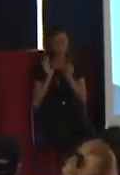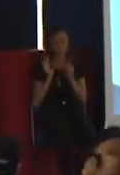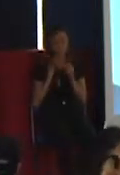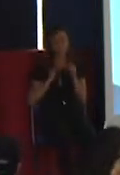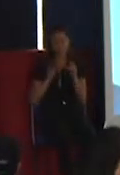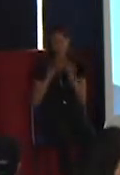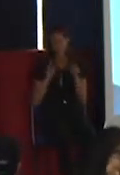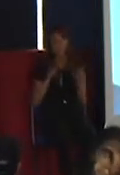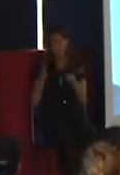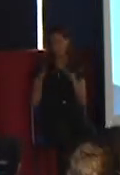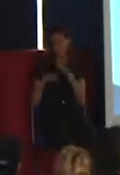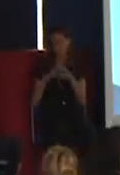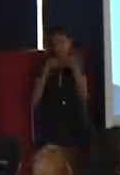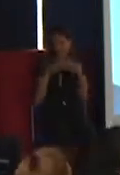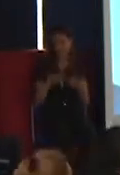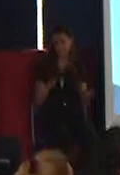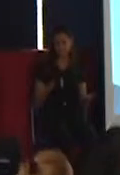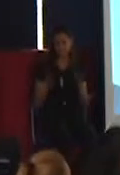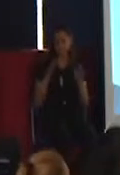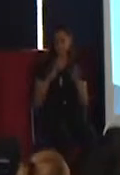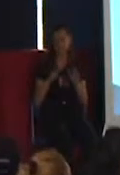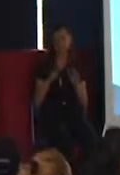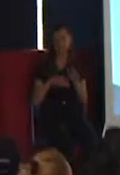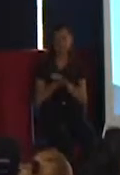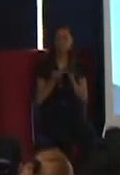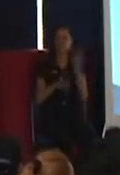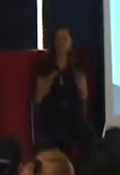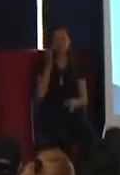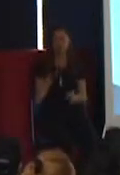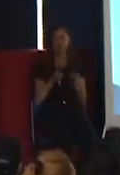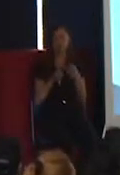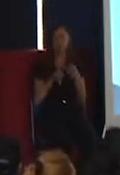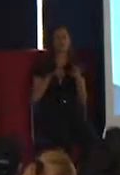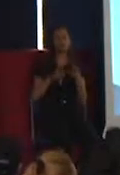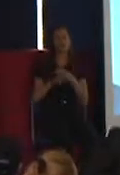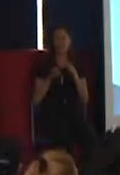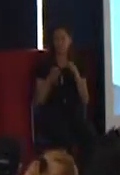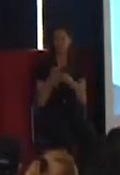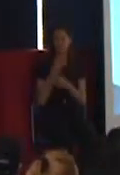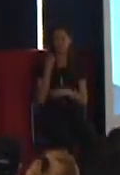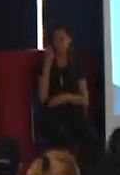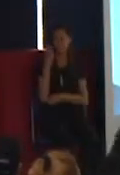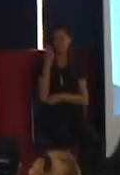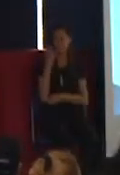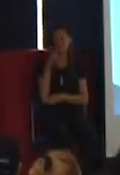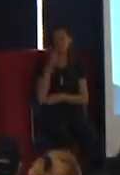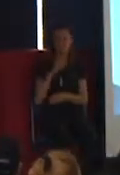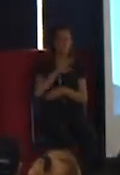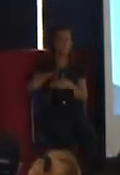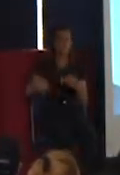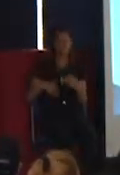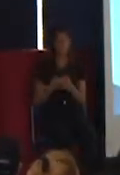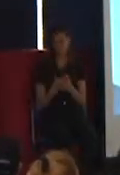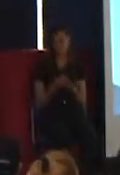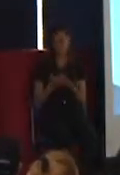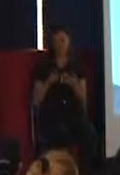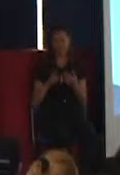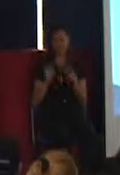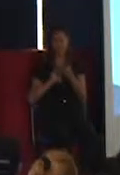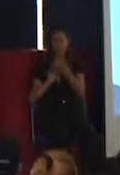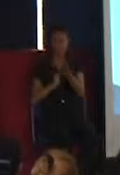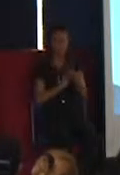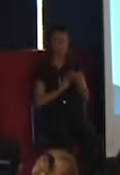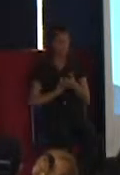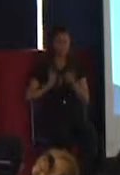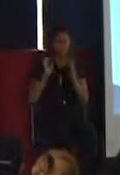de los tribunales, de las fiscalías, ¿sí? Todo esto se tiene que generar de esa manera y al